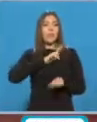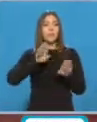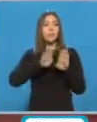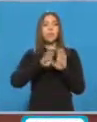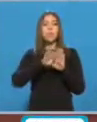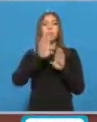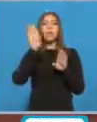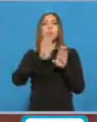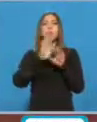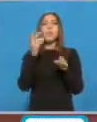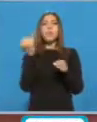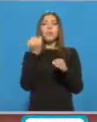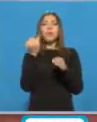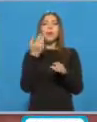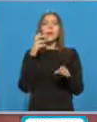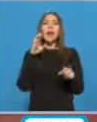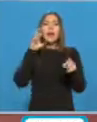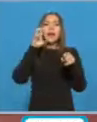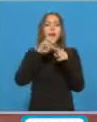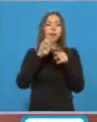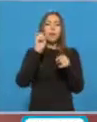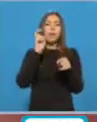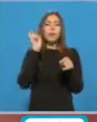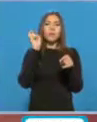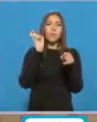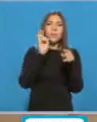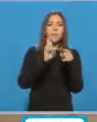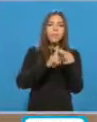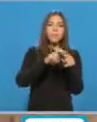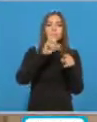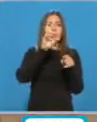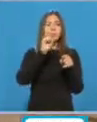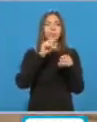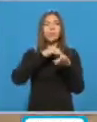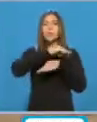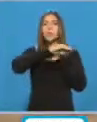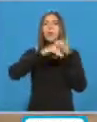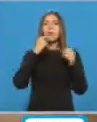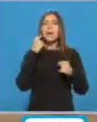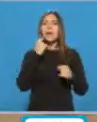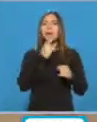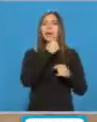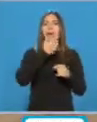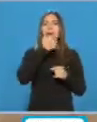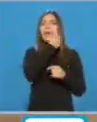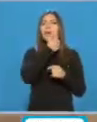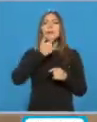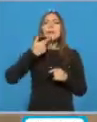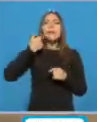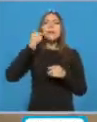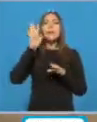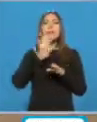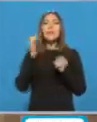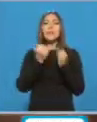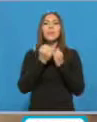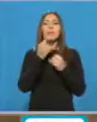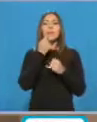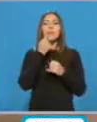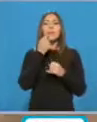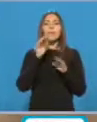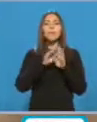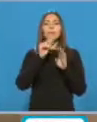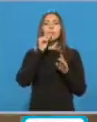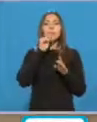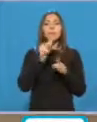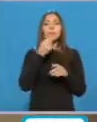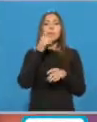o inoculación como las serpientes, sino que se segrega por toda la mandíbula como si fuera saliva. Obviamente, entre más